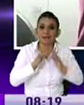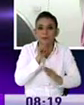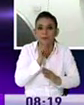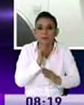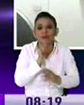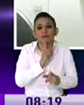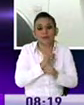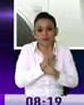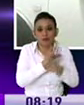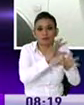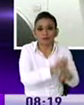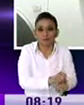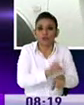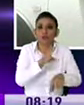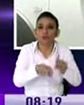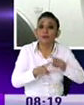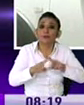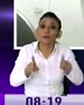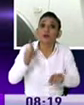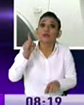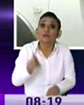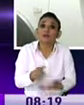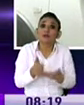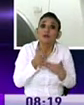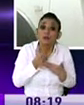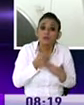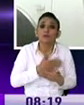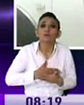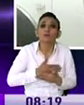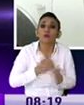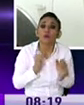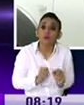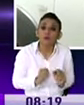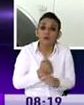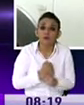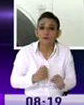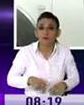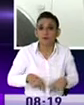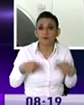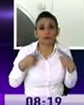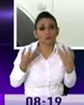autoridad, necesitan la mano de alguien para que puedan sobrevivir. No